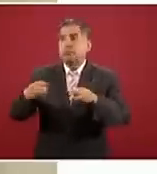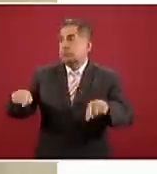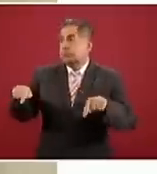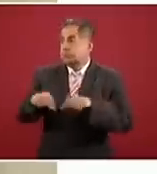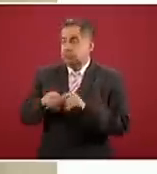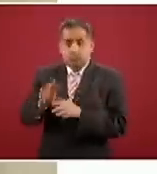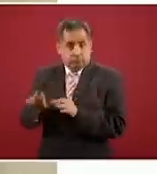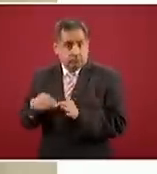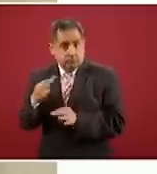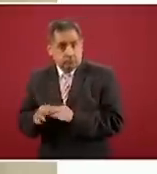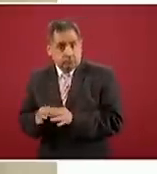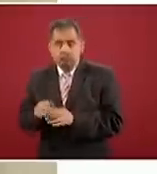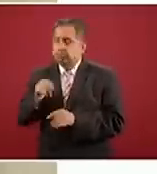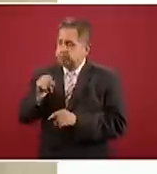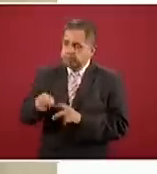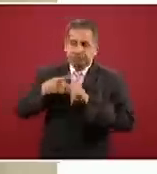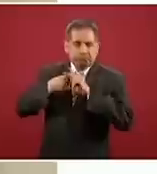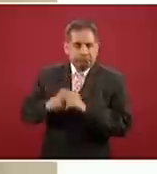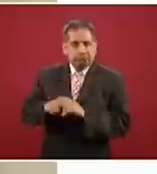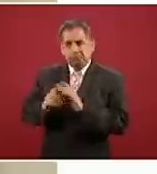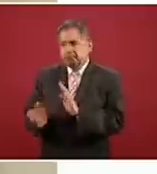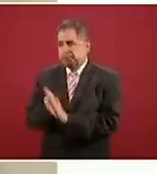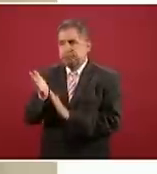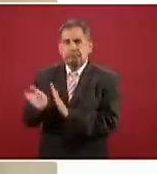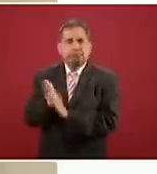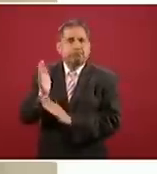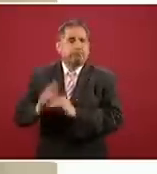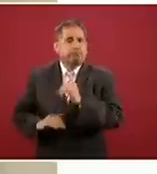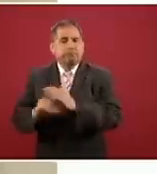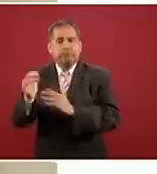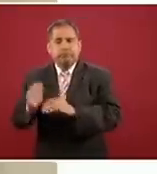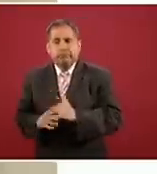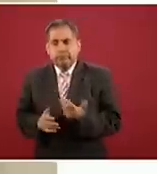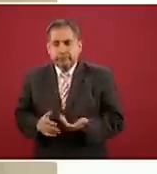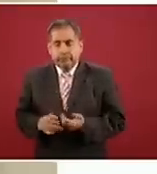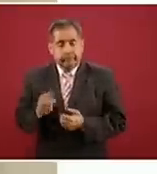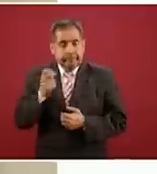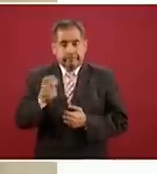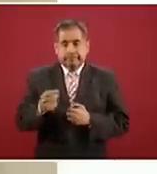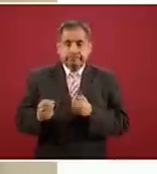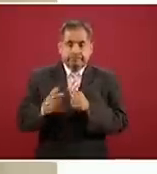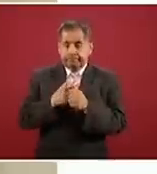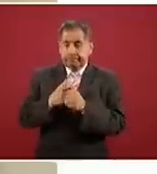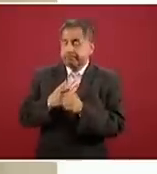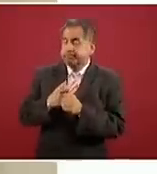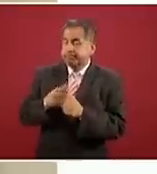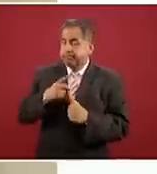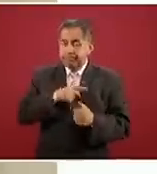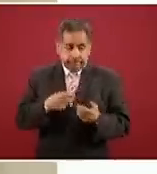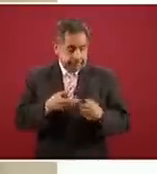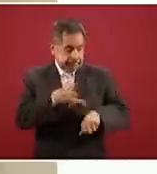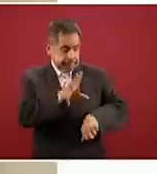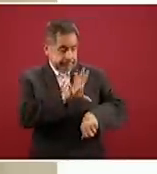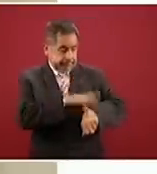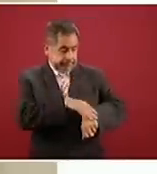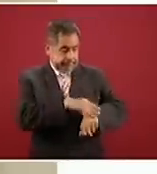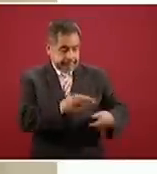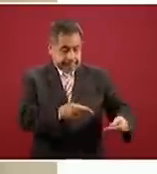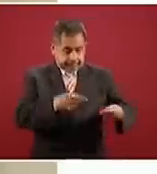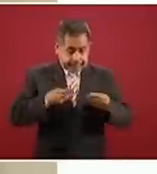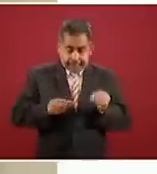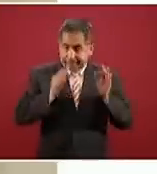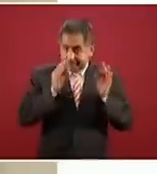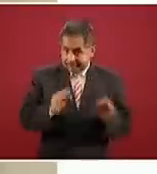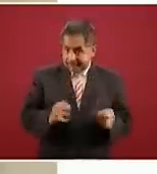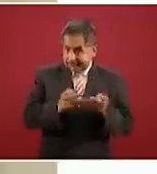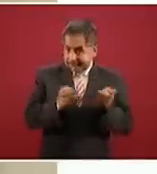tenían solucionado ese problema, porque no podemos iniciar una construcción teniendo el terreno bajo alguna